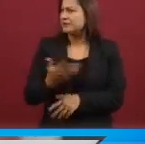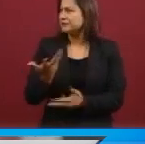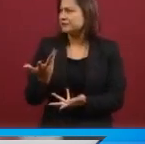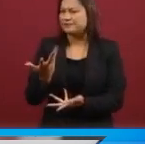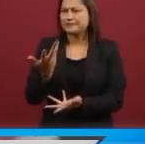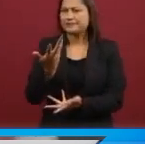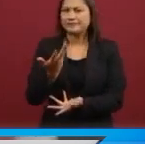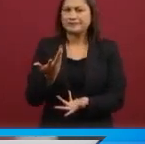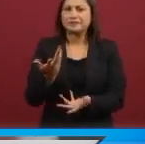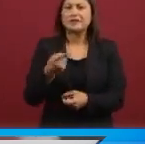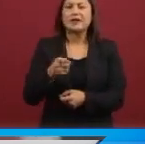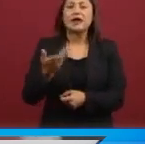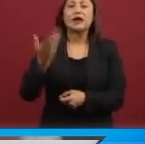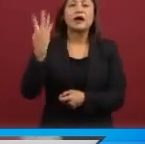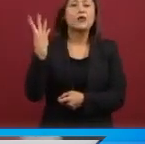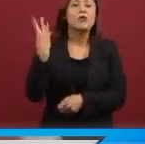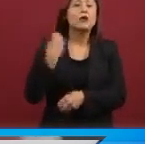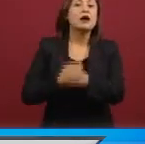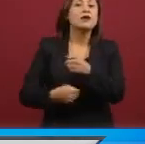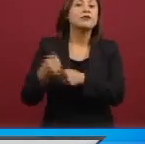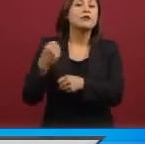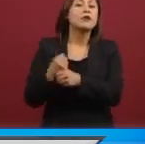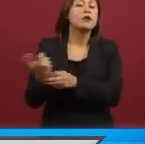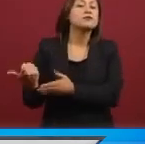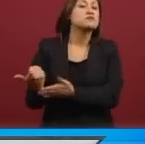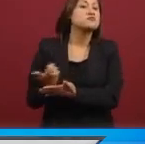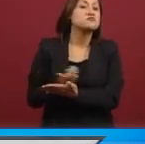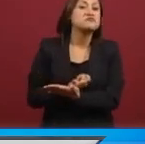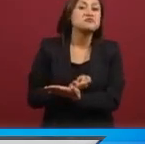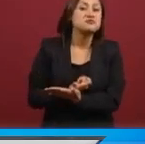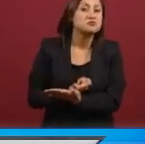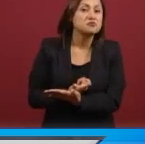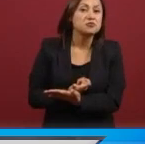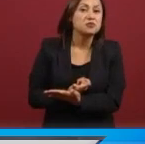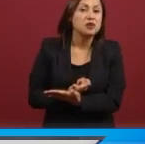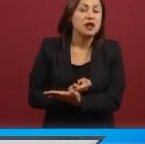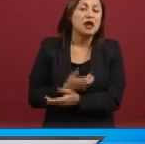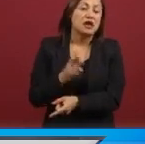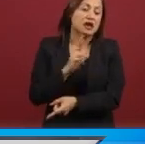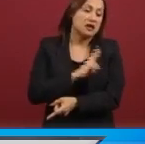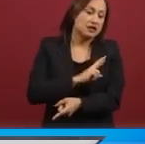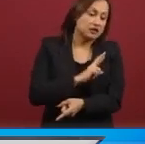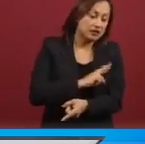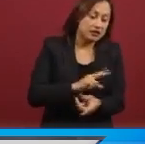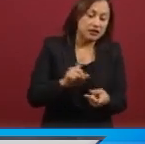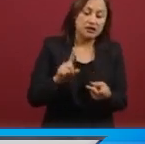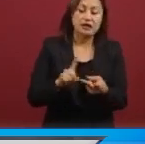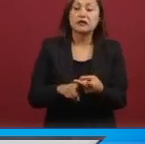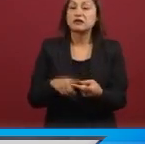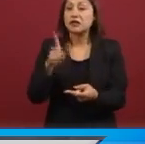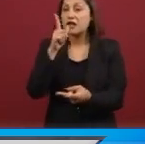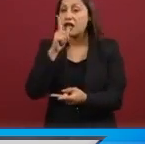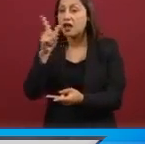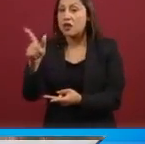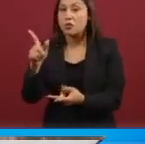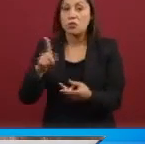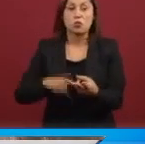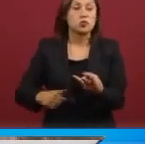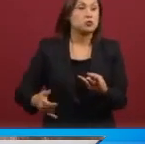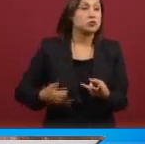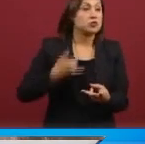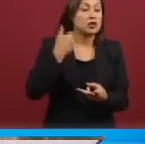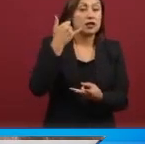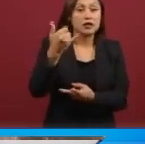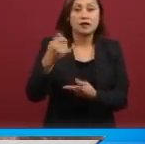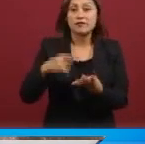transparencia de presupuesto a los medios de comunicación. Recuerda que esta información fue entregada a petición del INAI y no se depuró. No se tiene intención de intimidar